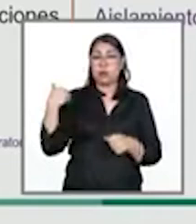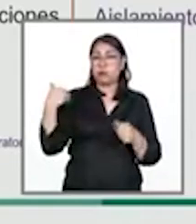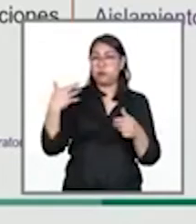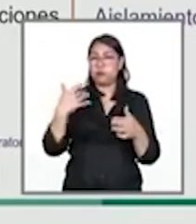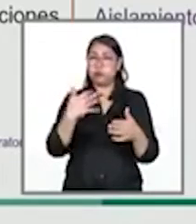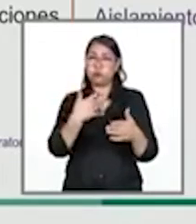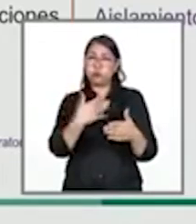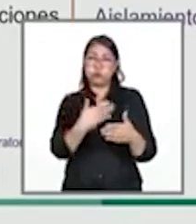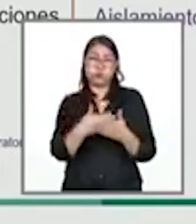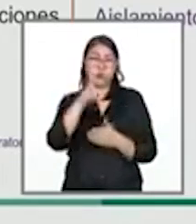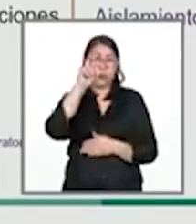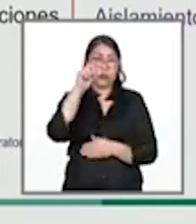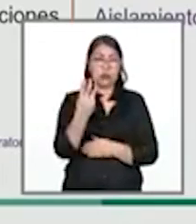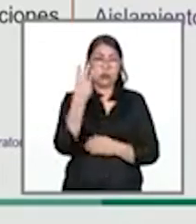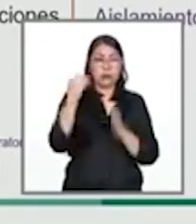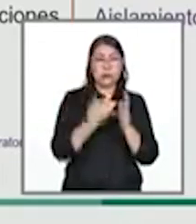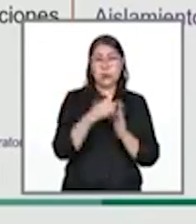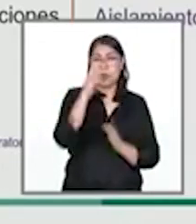registramos